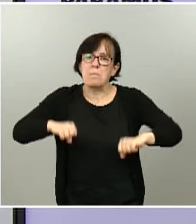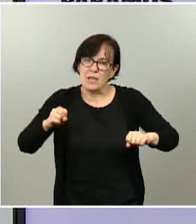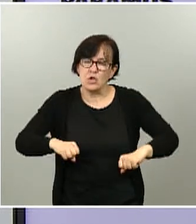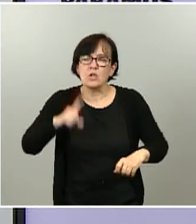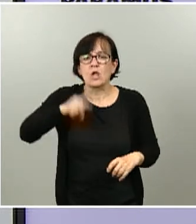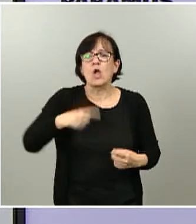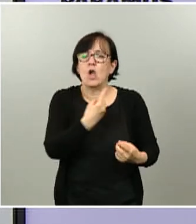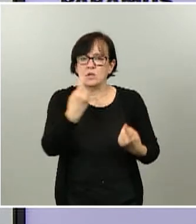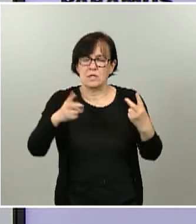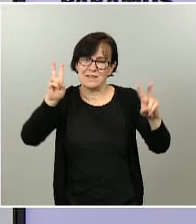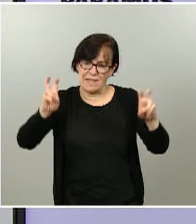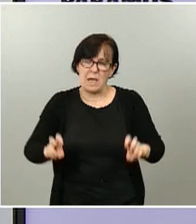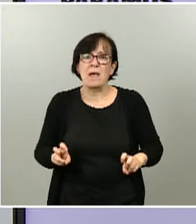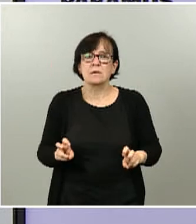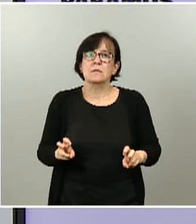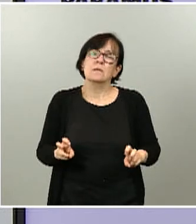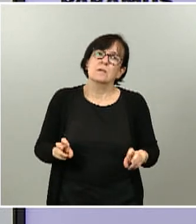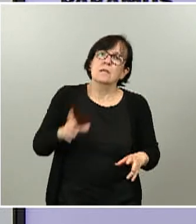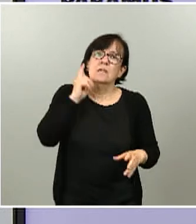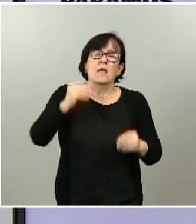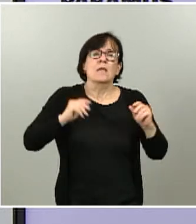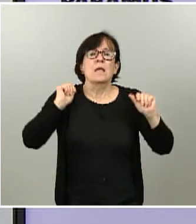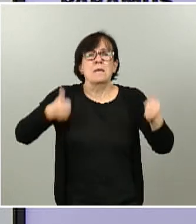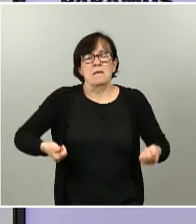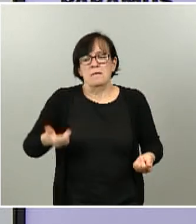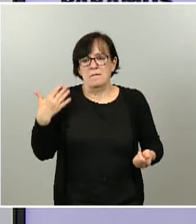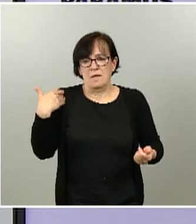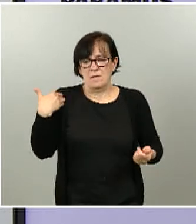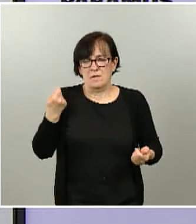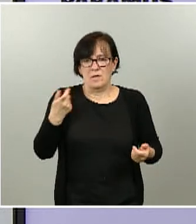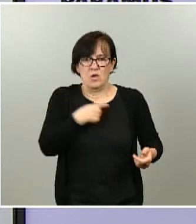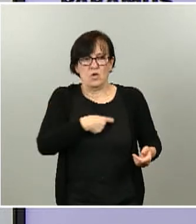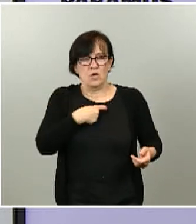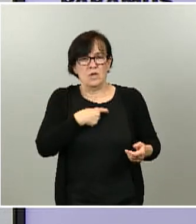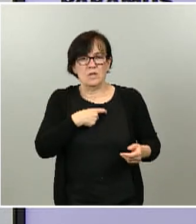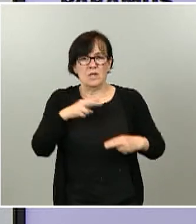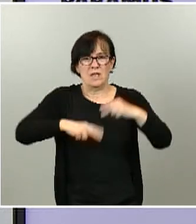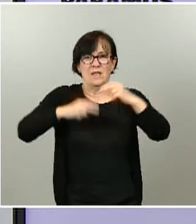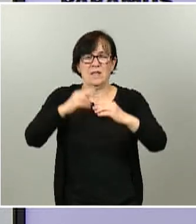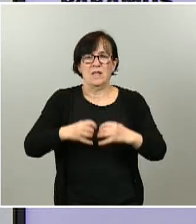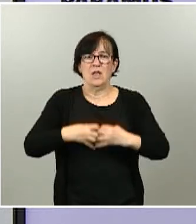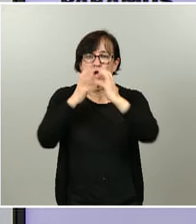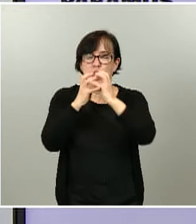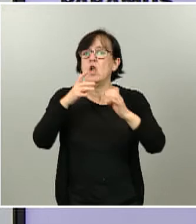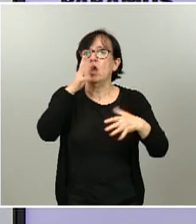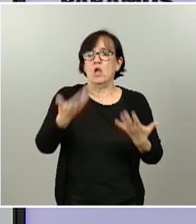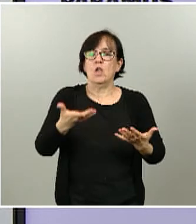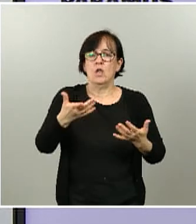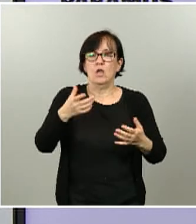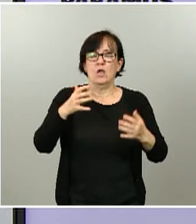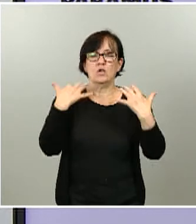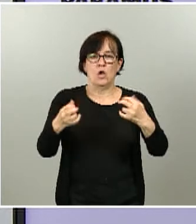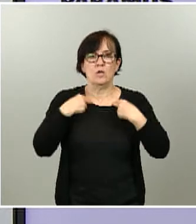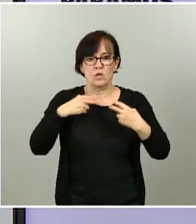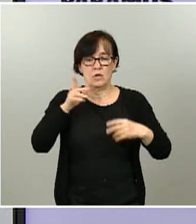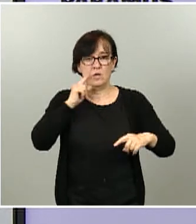En ese sentido, se ha puesto en marcha recientemente la Comisión de Reconstrucción en el Congreso de los Diputados, impulsada por el presidente del Gobierno, uno